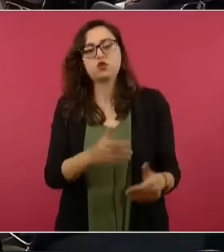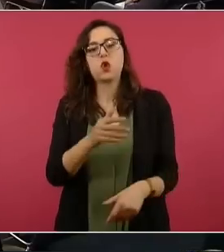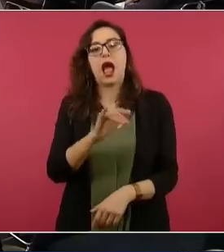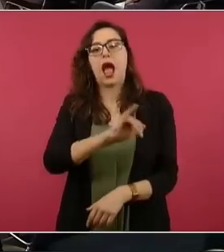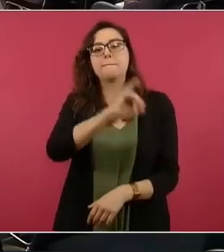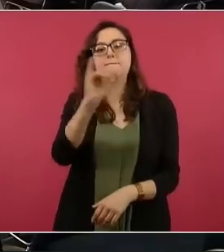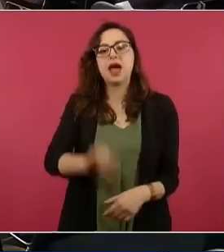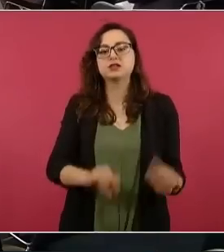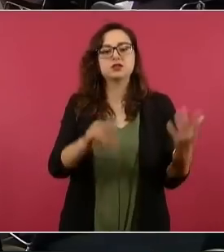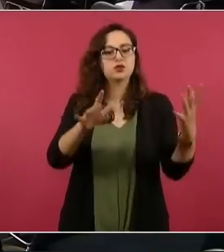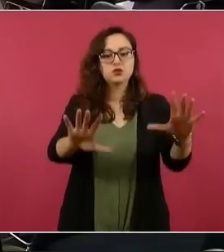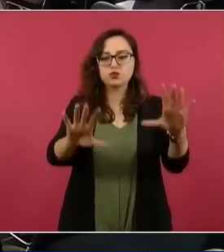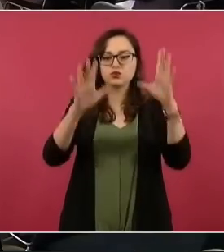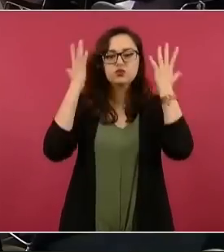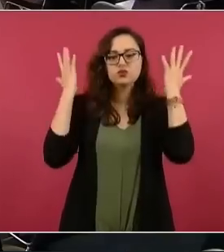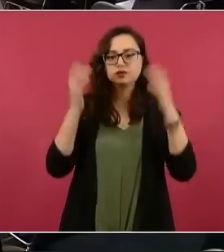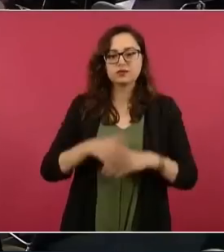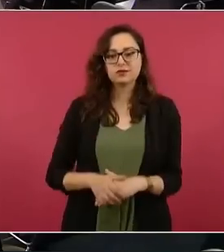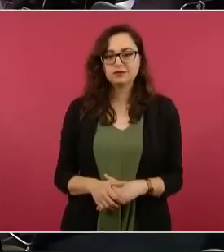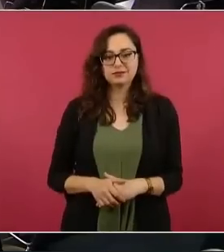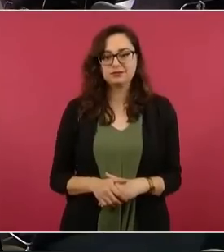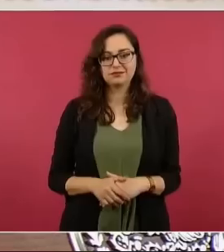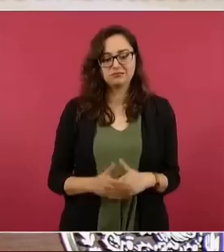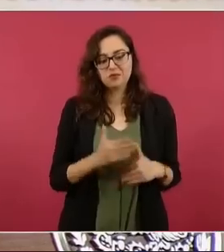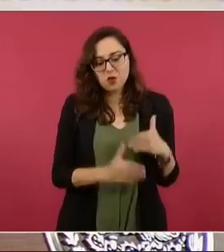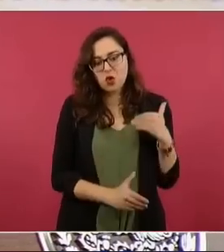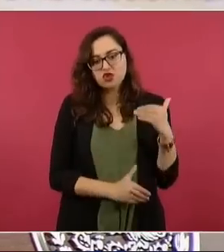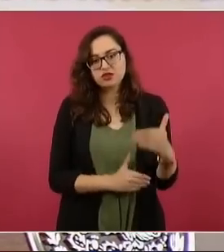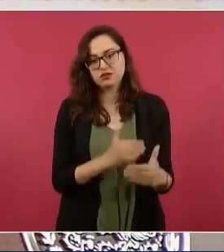Esto que estamos hablando de Chiapas, aún